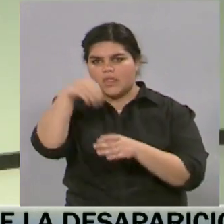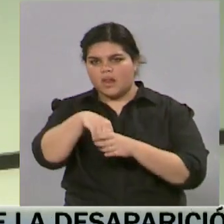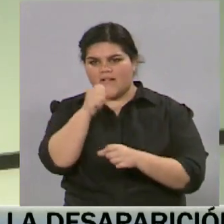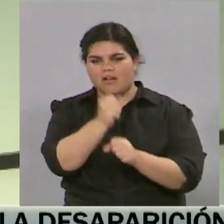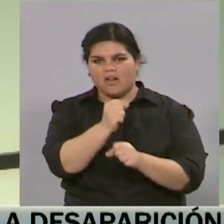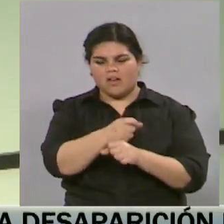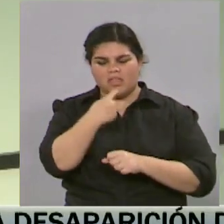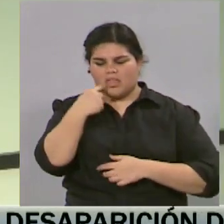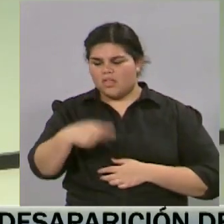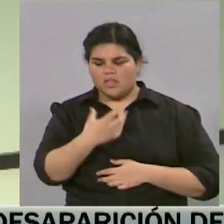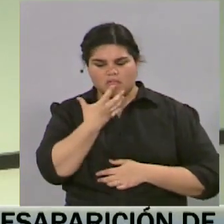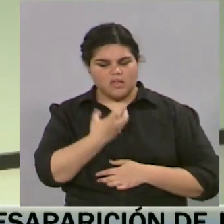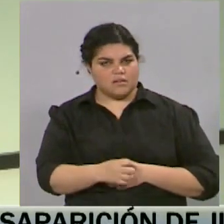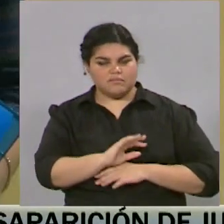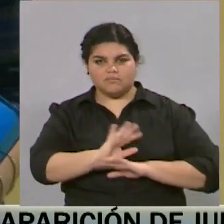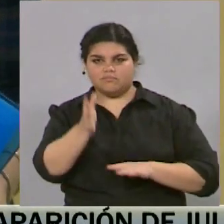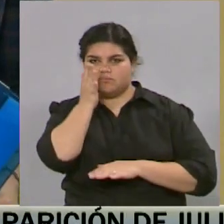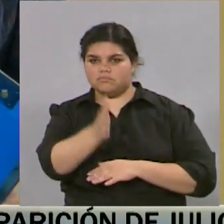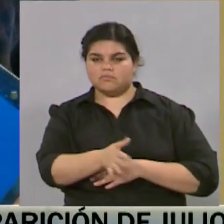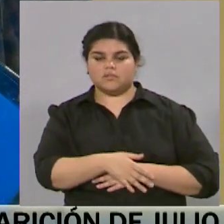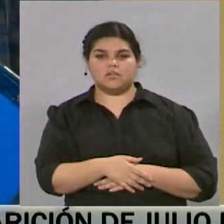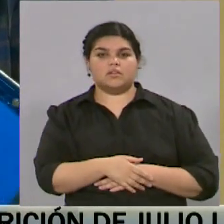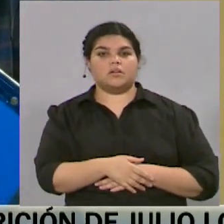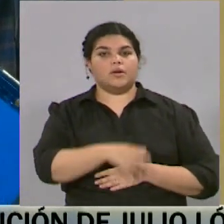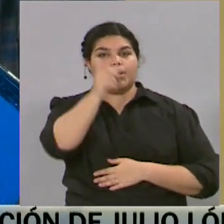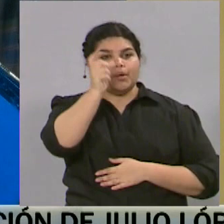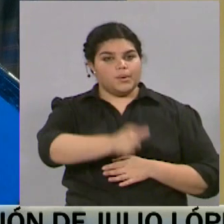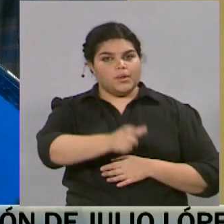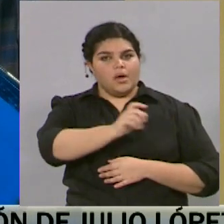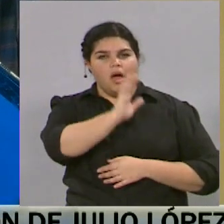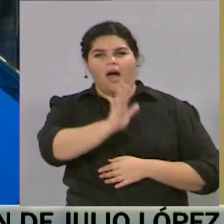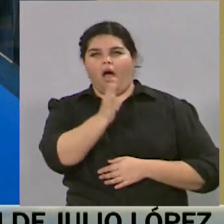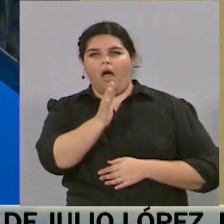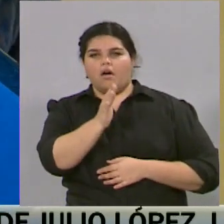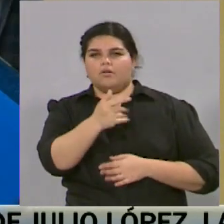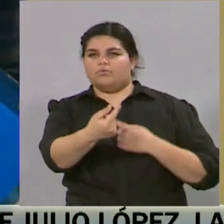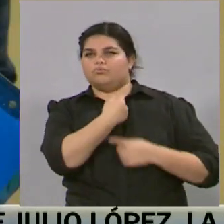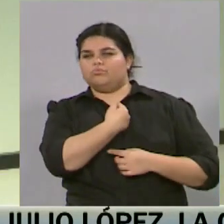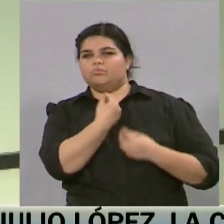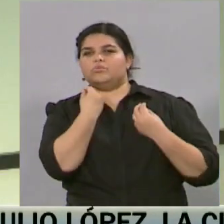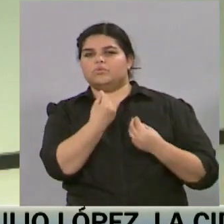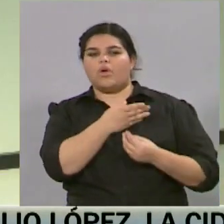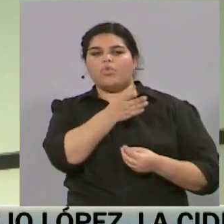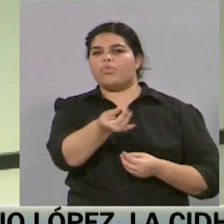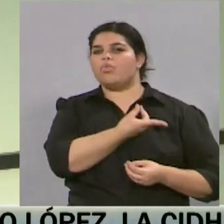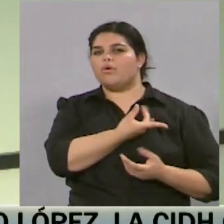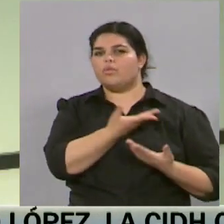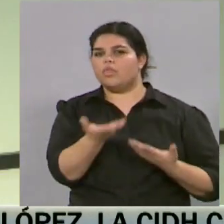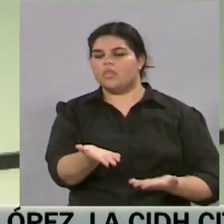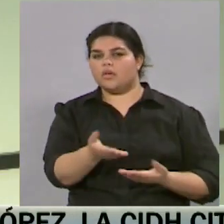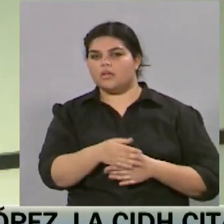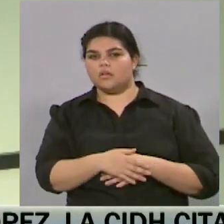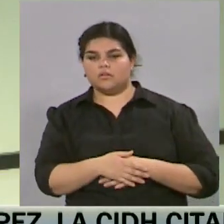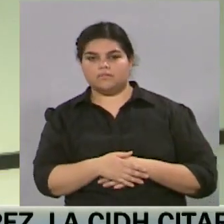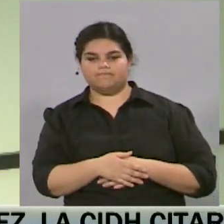triste y bastante grave. Una persona que sufre acoso, ¿a dónde se tiene que dirigir para solucionar su problema? En realidad,